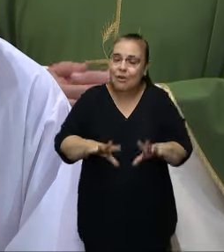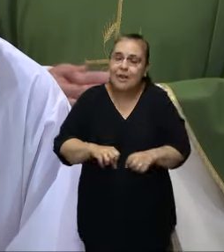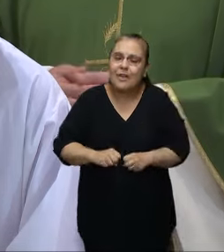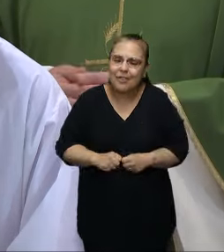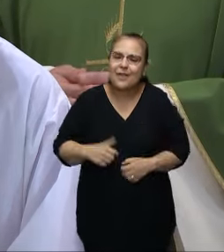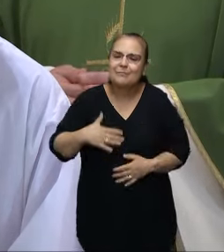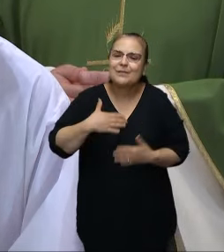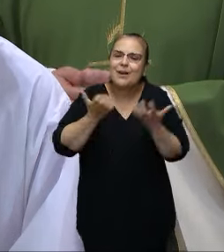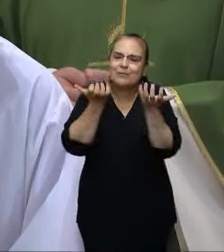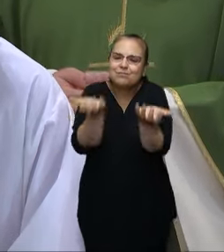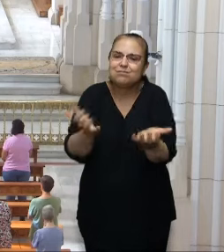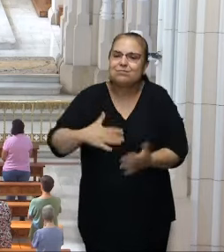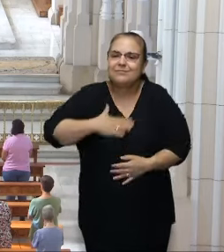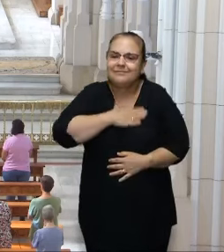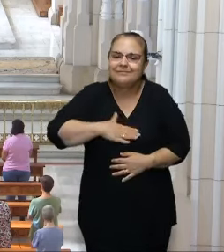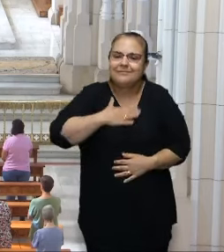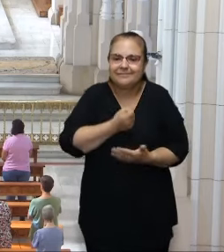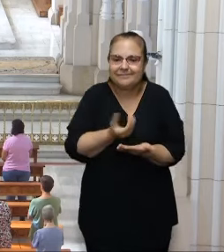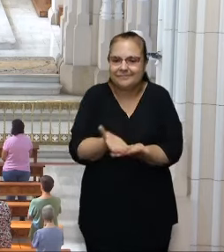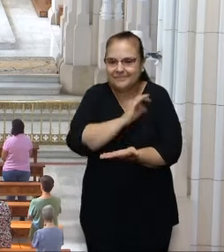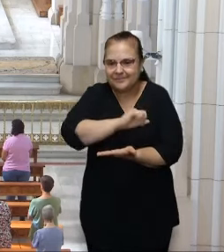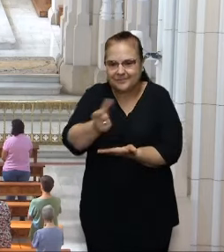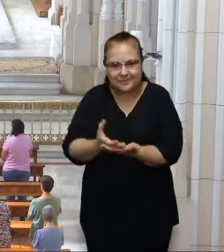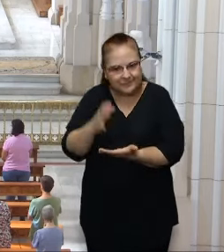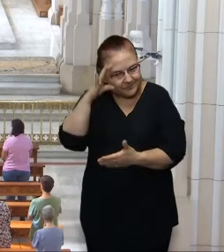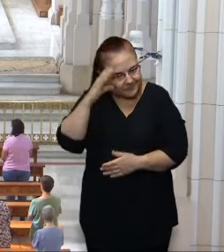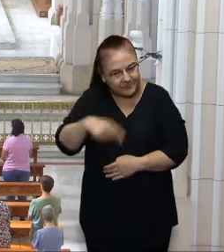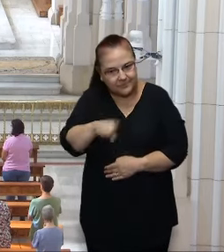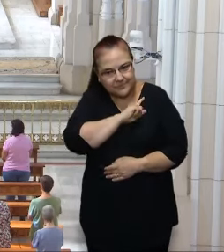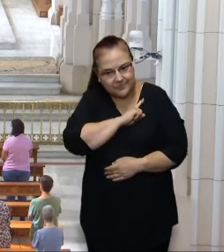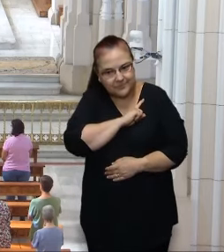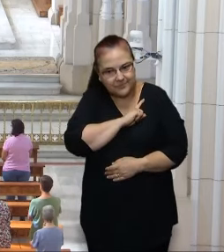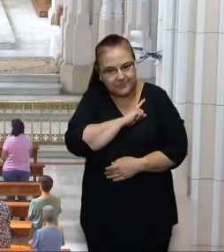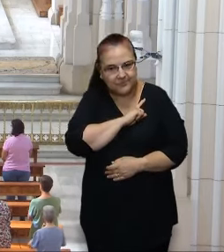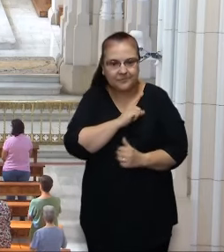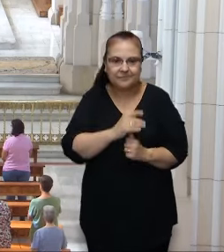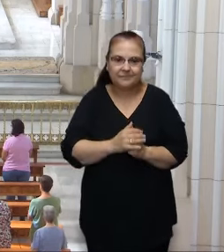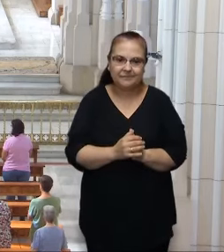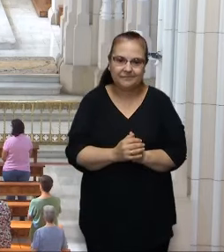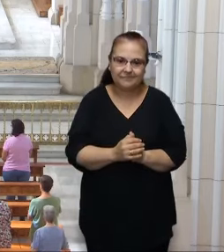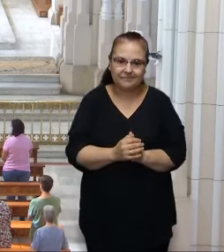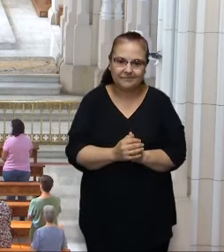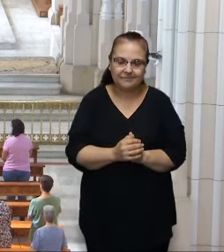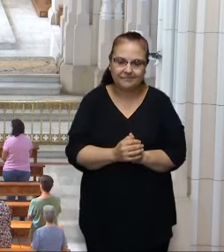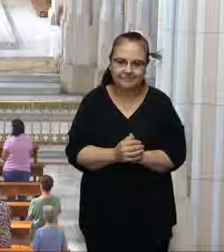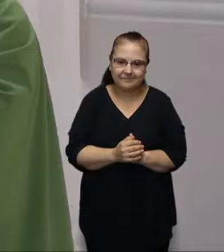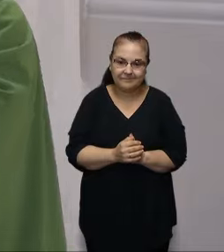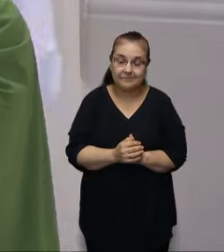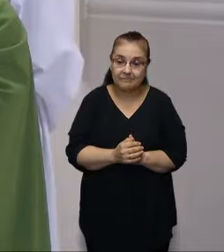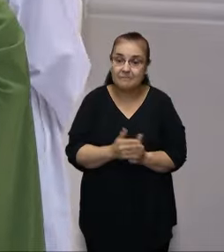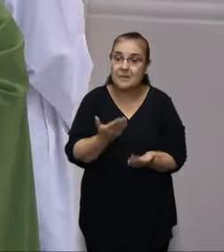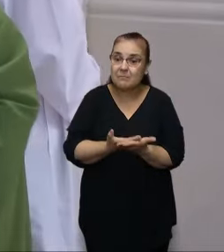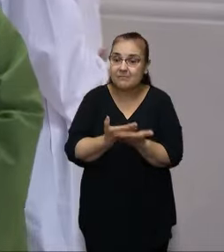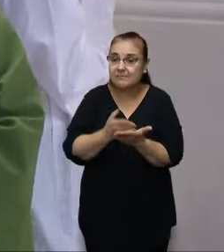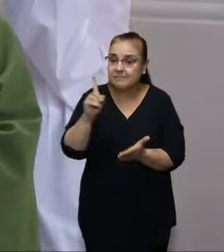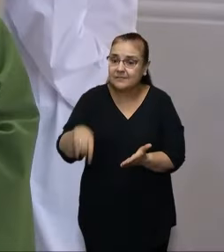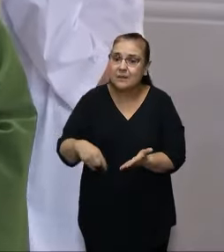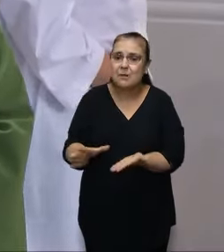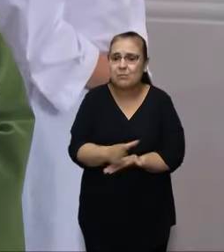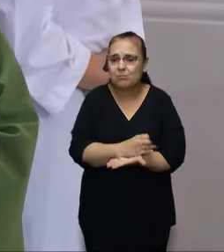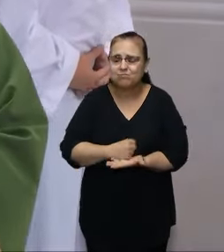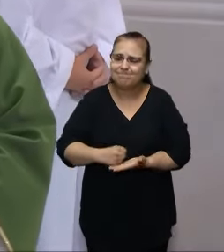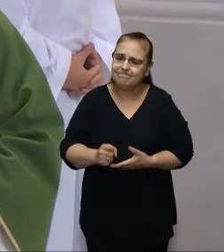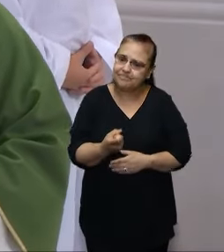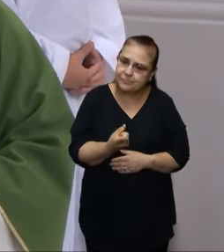agradable roguemos al Señor te rogamos henos y pedimos también por todas nuestras